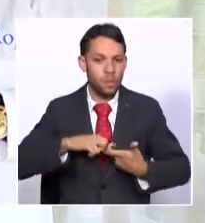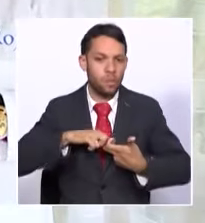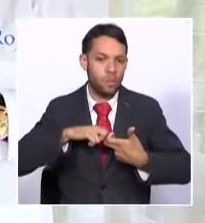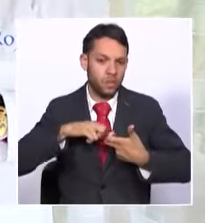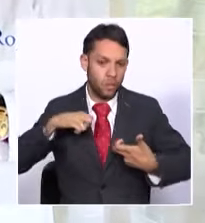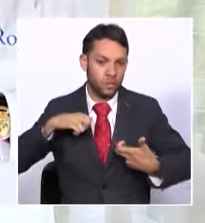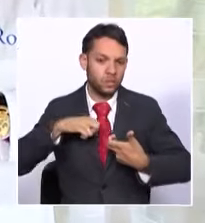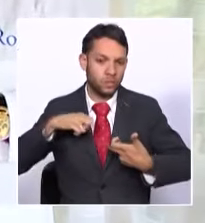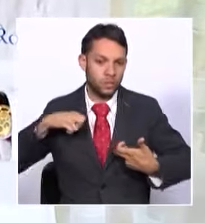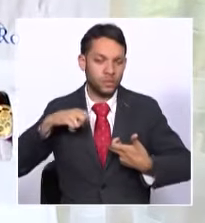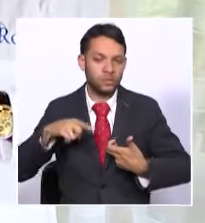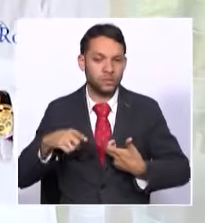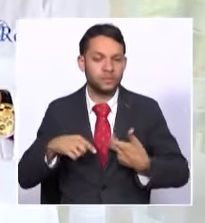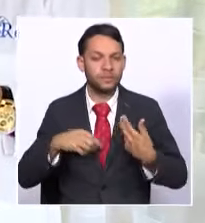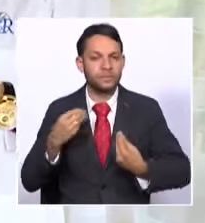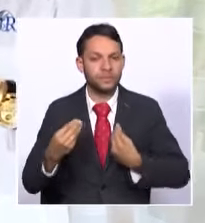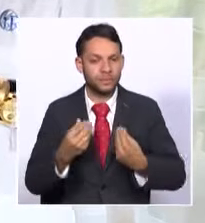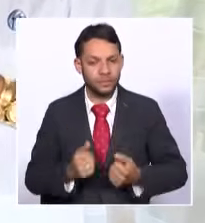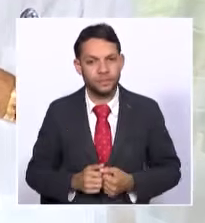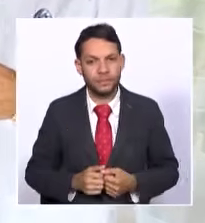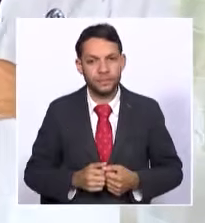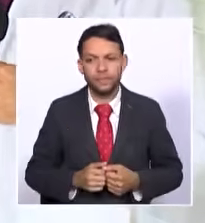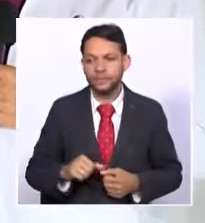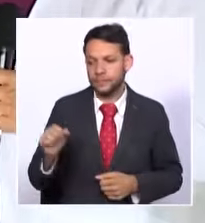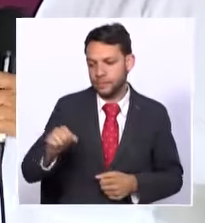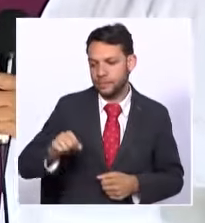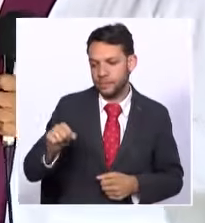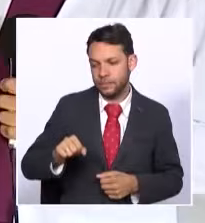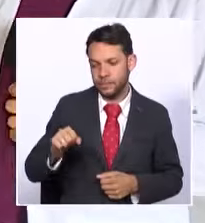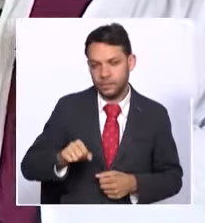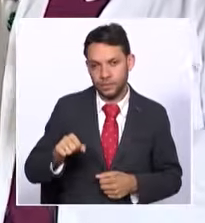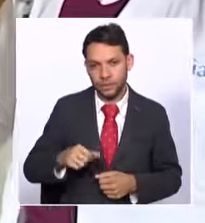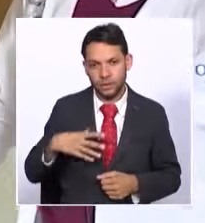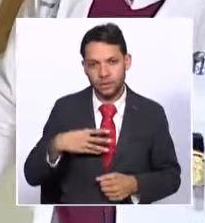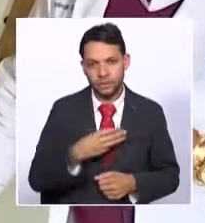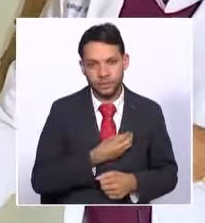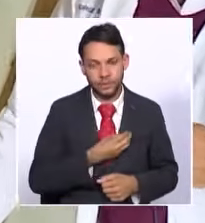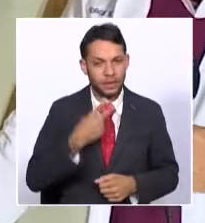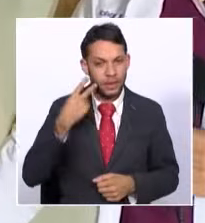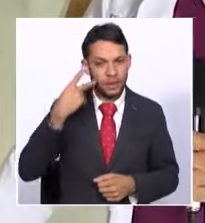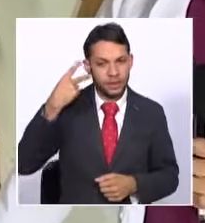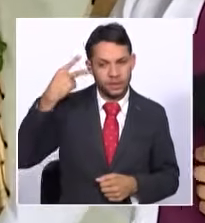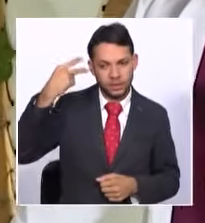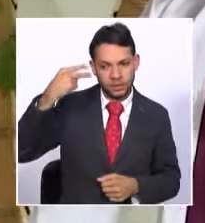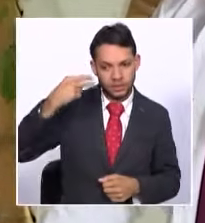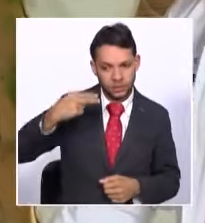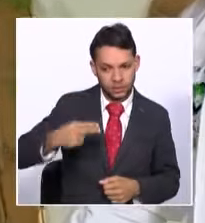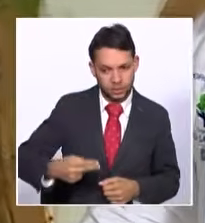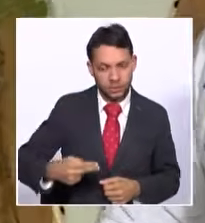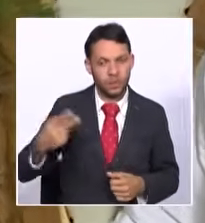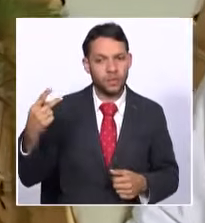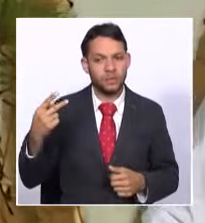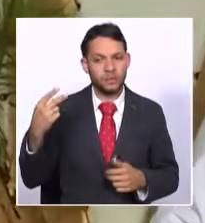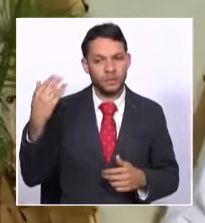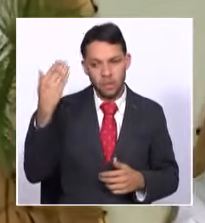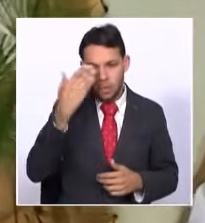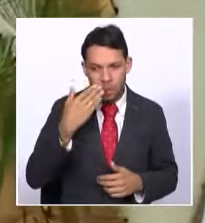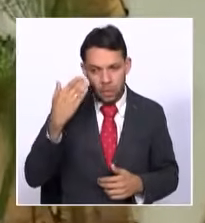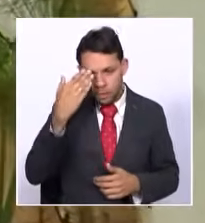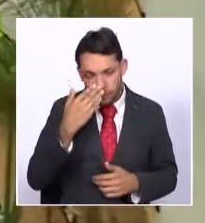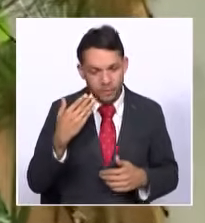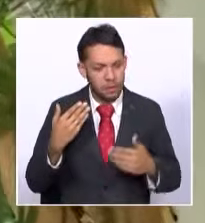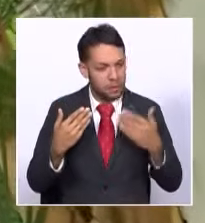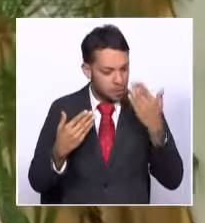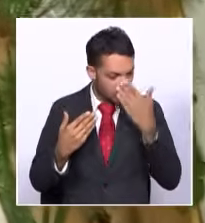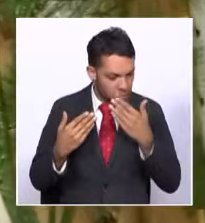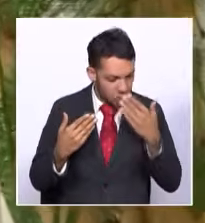articular. Claro, ya pues teniendo toda la parte de la historia clínica y el análisis, digamos, de toda la